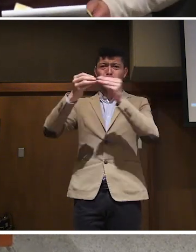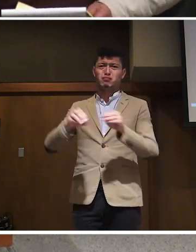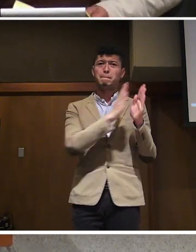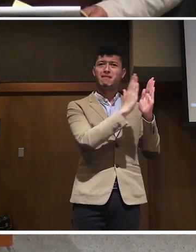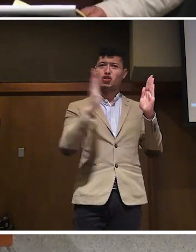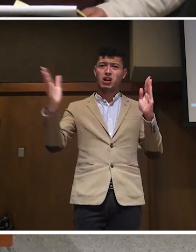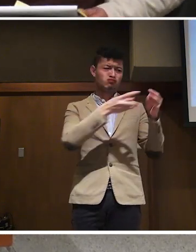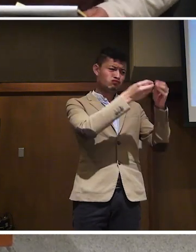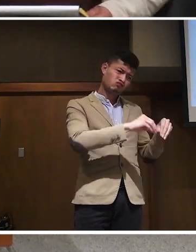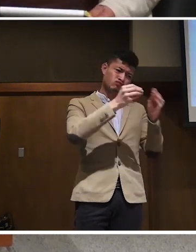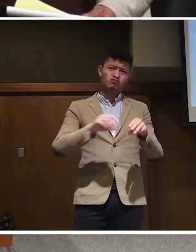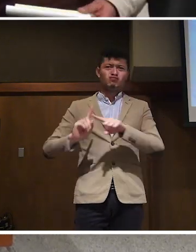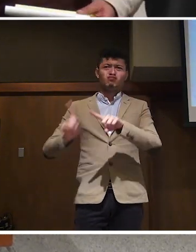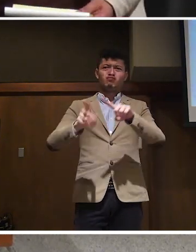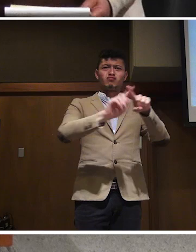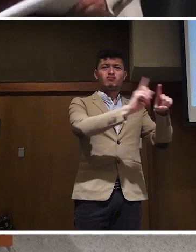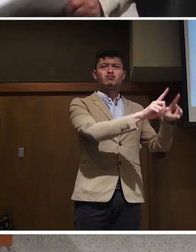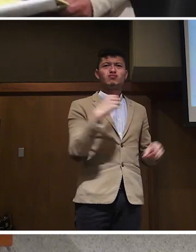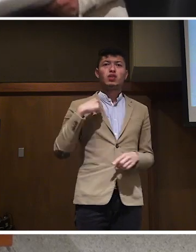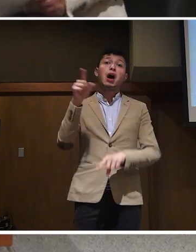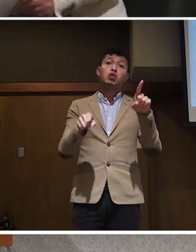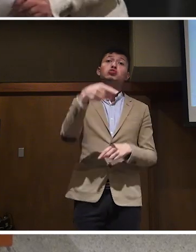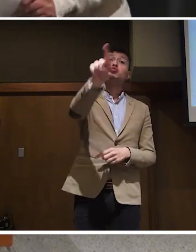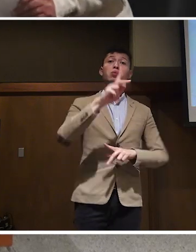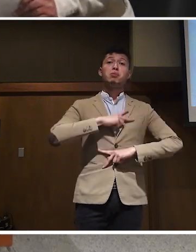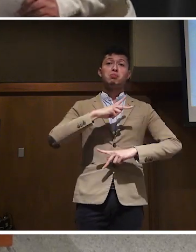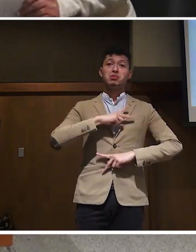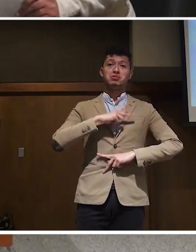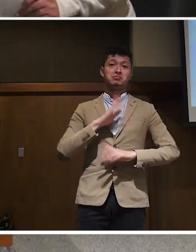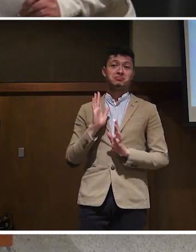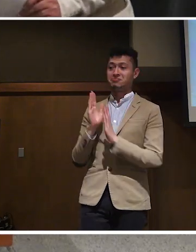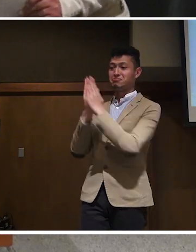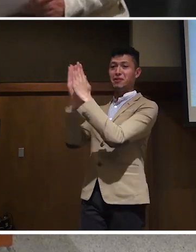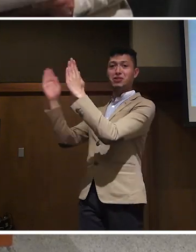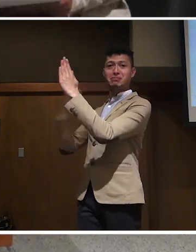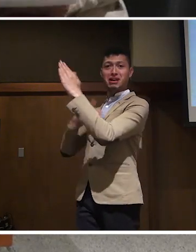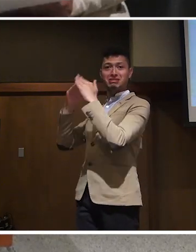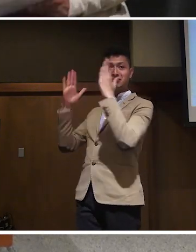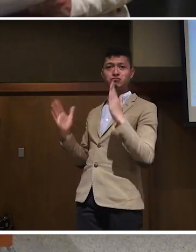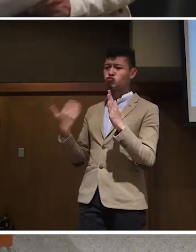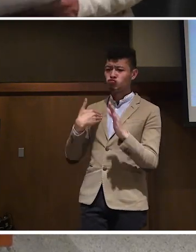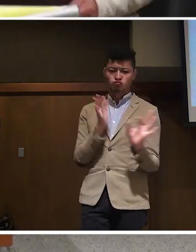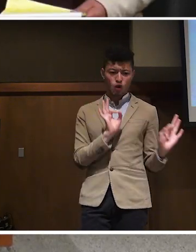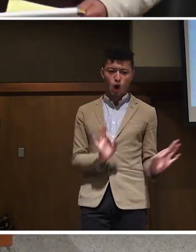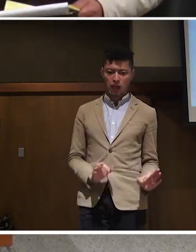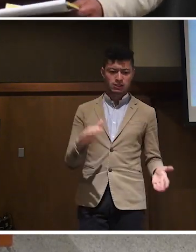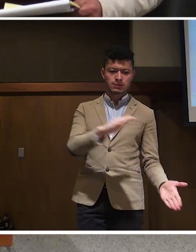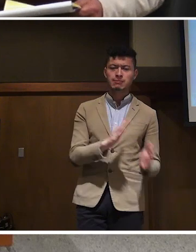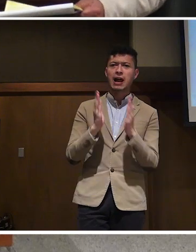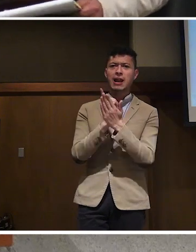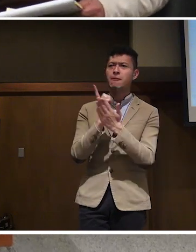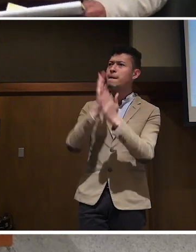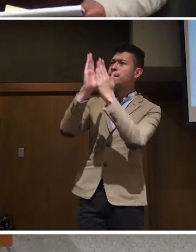claro, muchos de nosotros probablemente tenemos nuestra biblioteca personal y mucha gente ha armado su